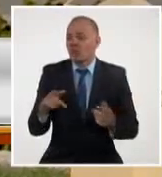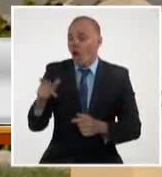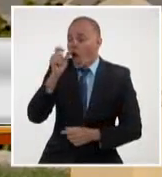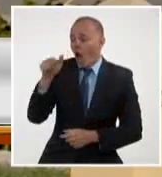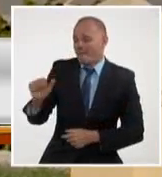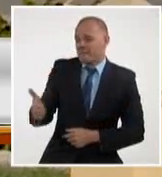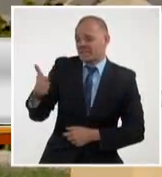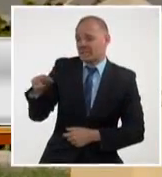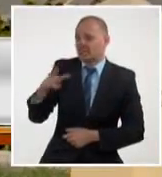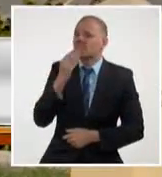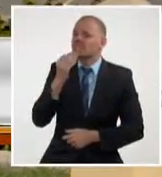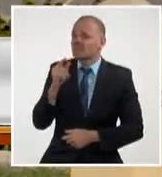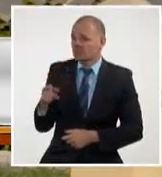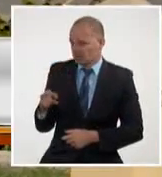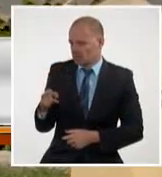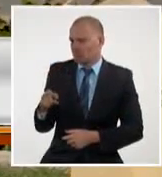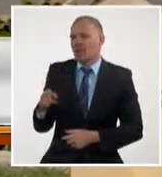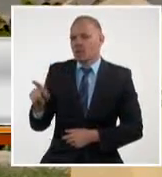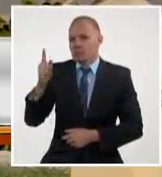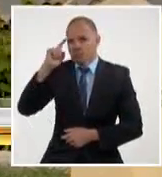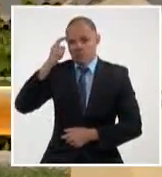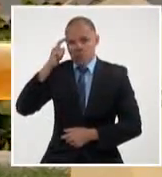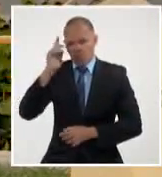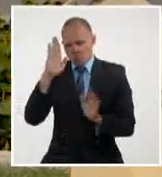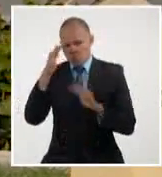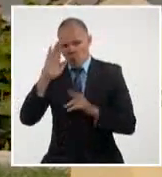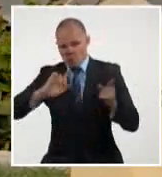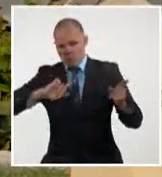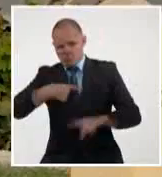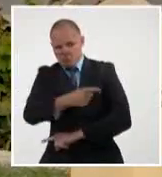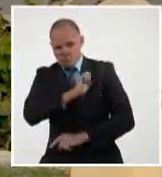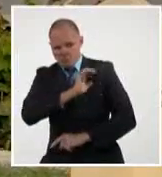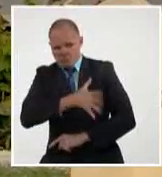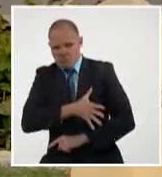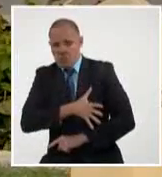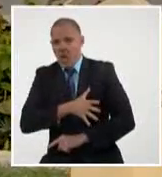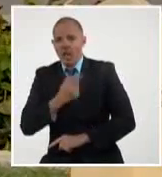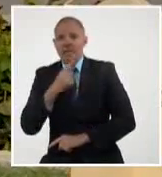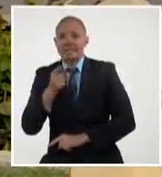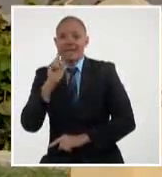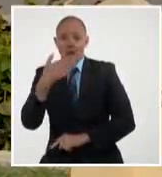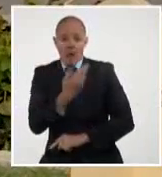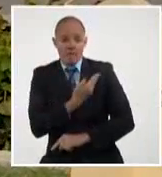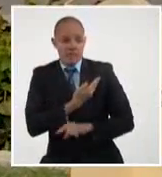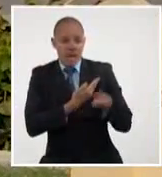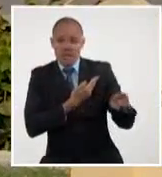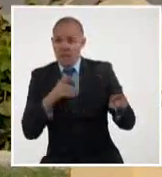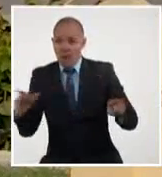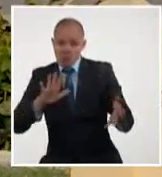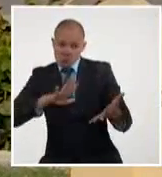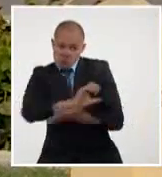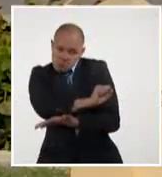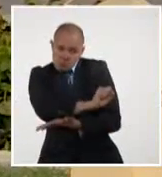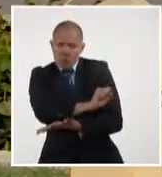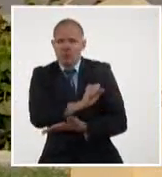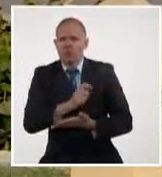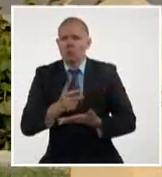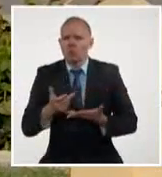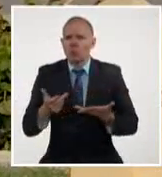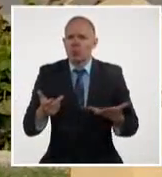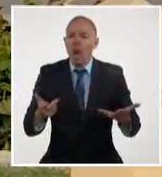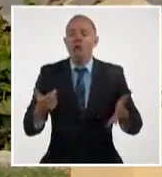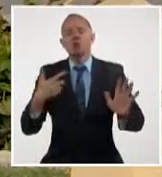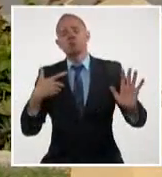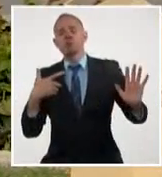descansará hasta haber exterminado y de paso ocupado por completo el territorio palestino, sobre pretexto de defender